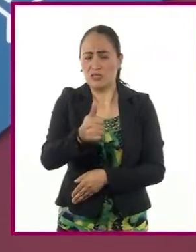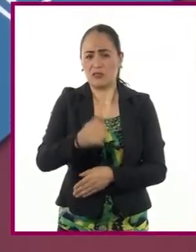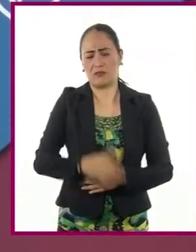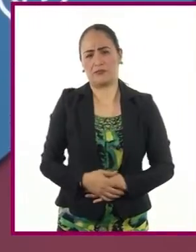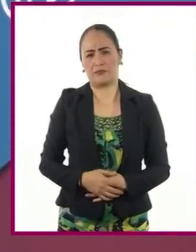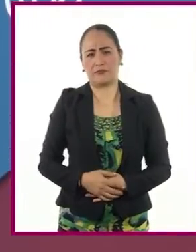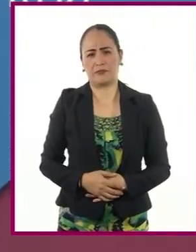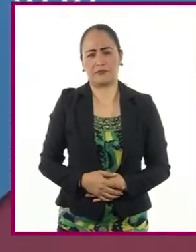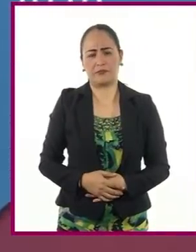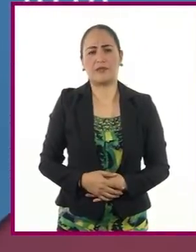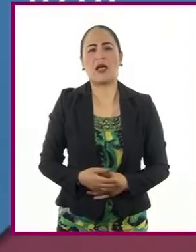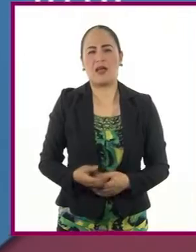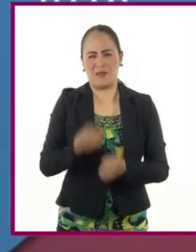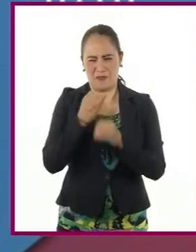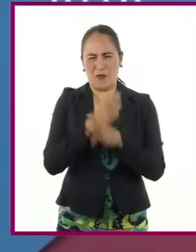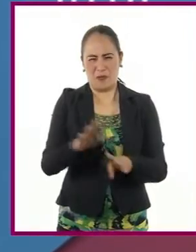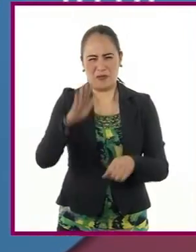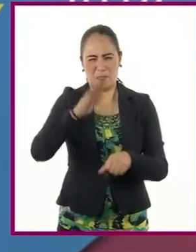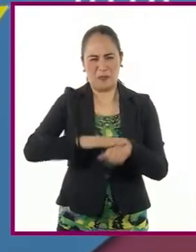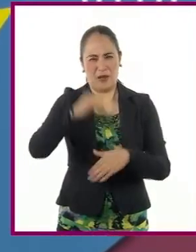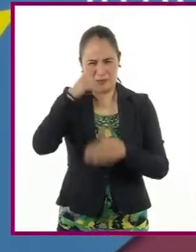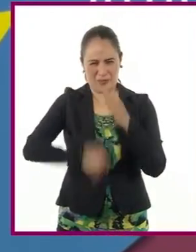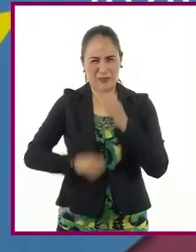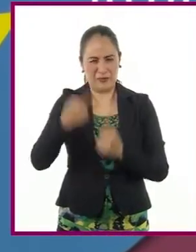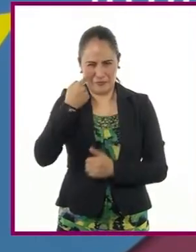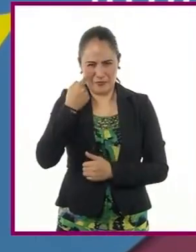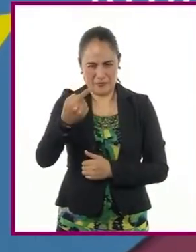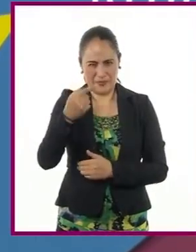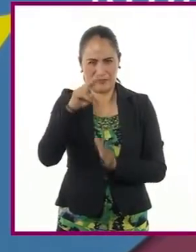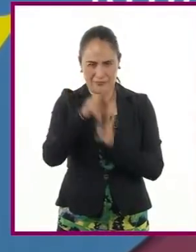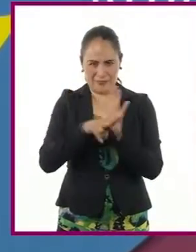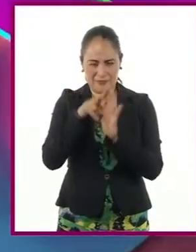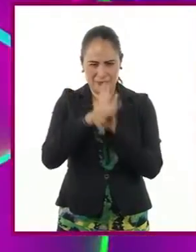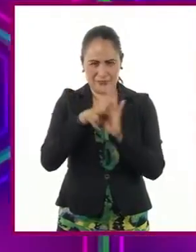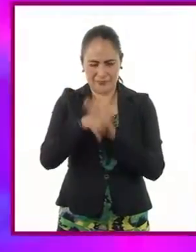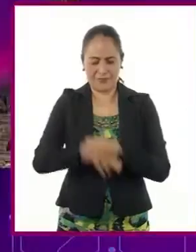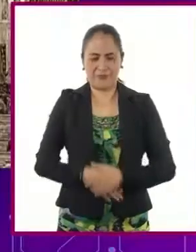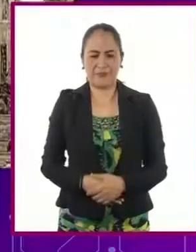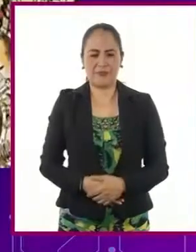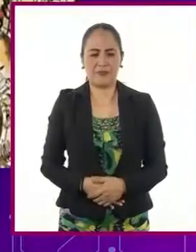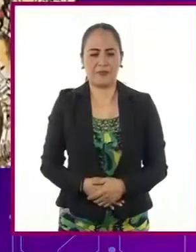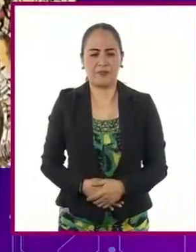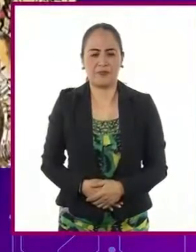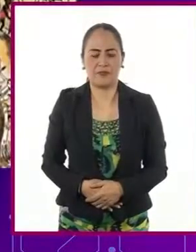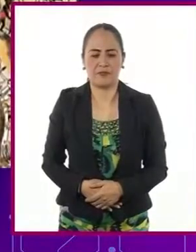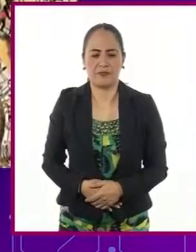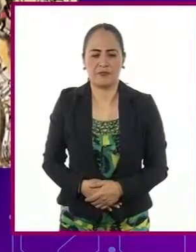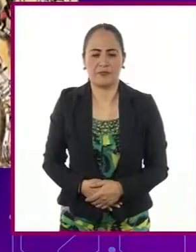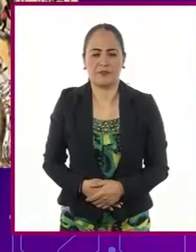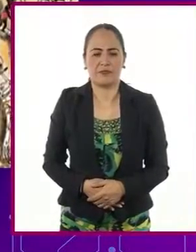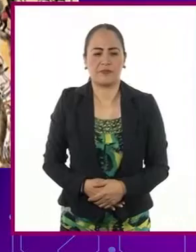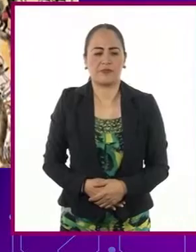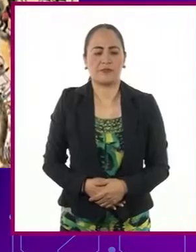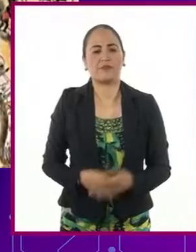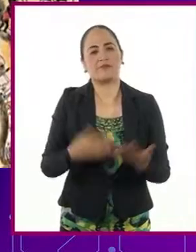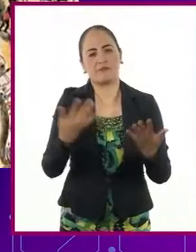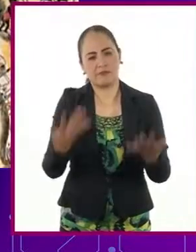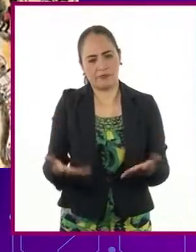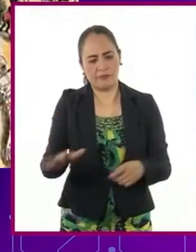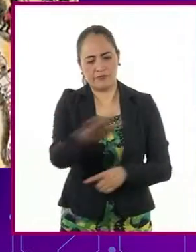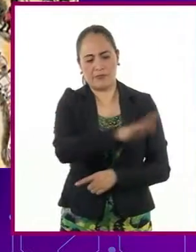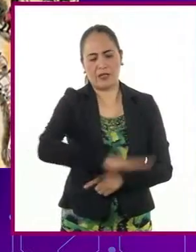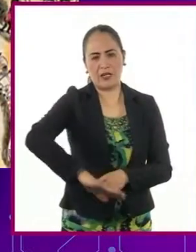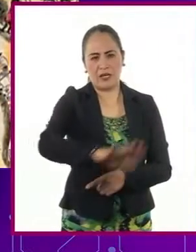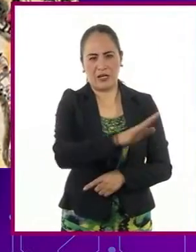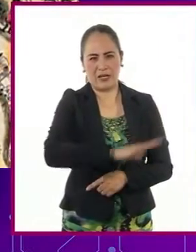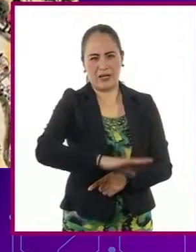la información anterior, veamos y escuchemos el siguiente video. Y, finalmente, la República de